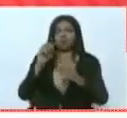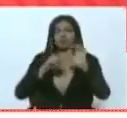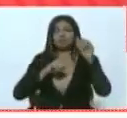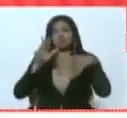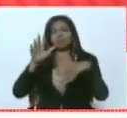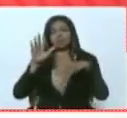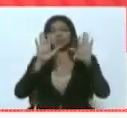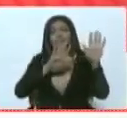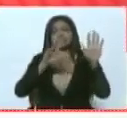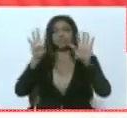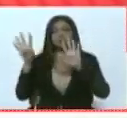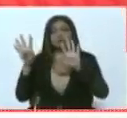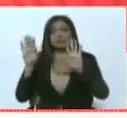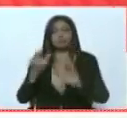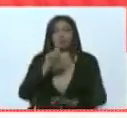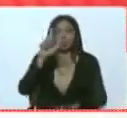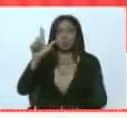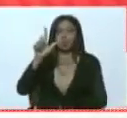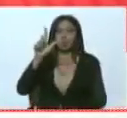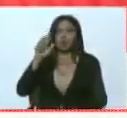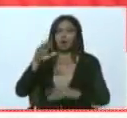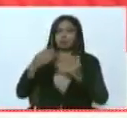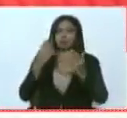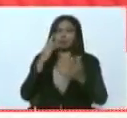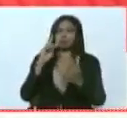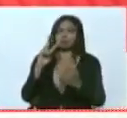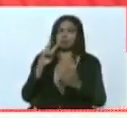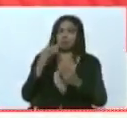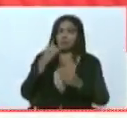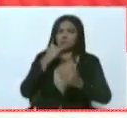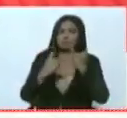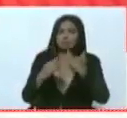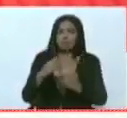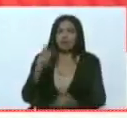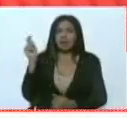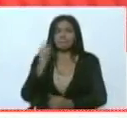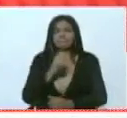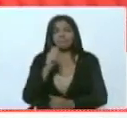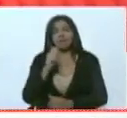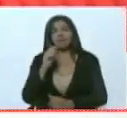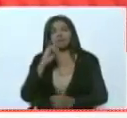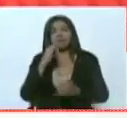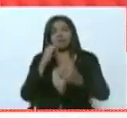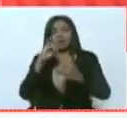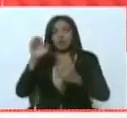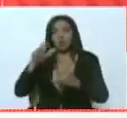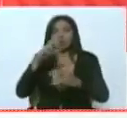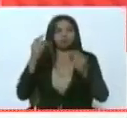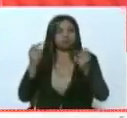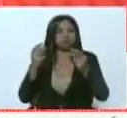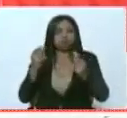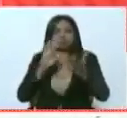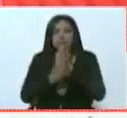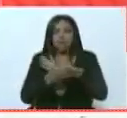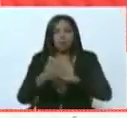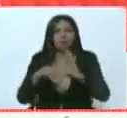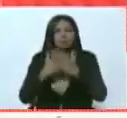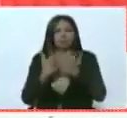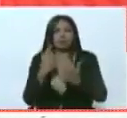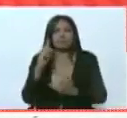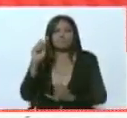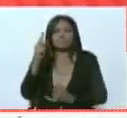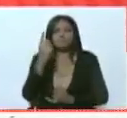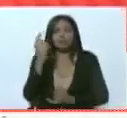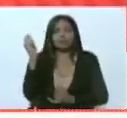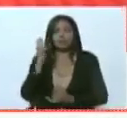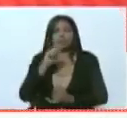julio. Ya va terminando el mes de julio. El primer mes del segundo semestre